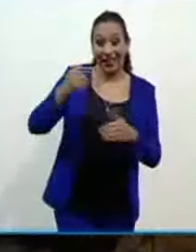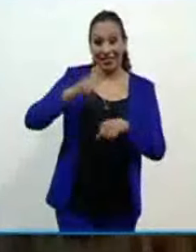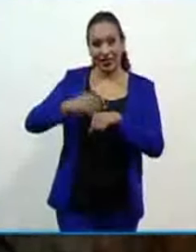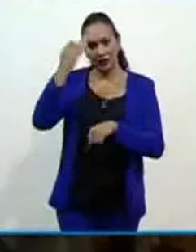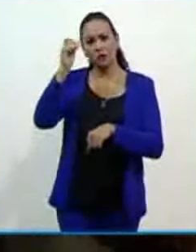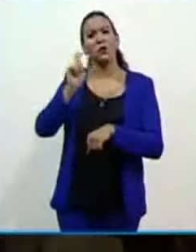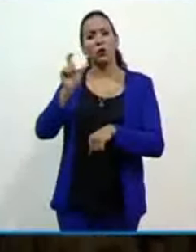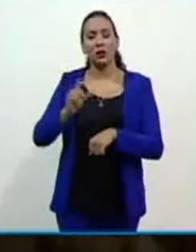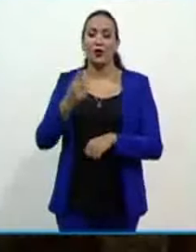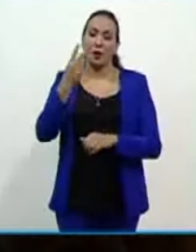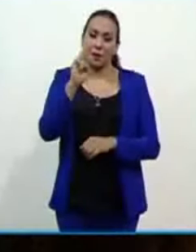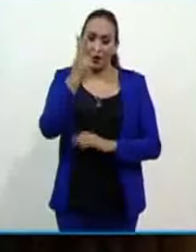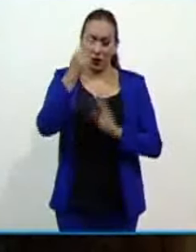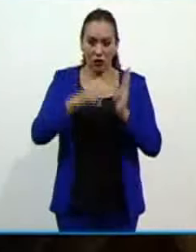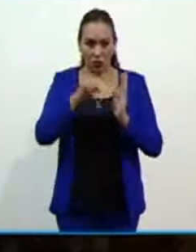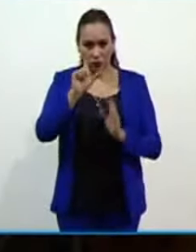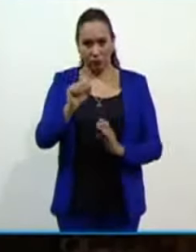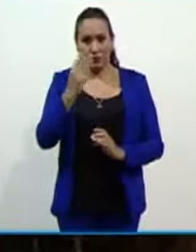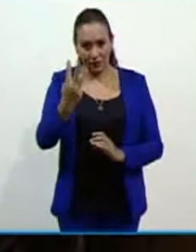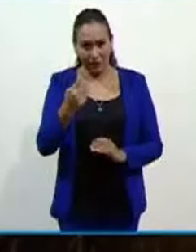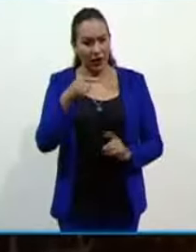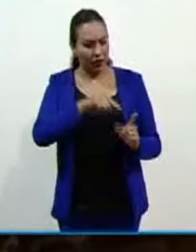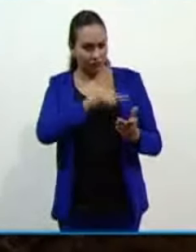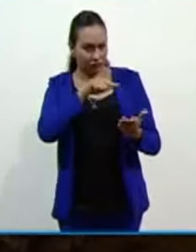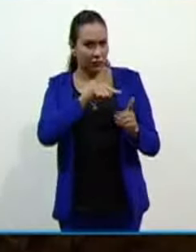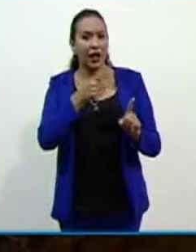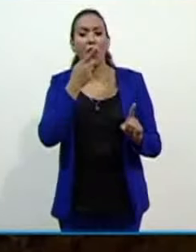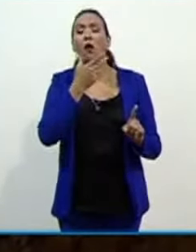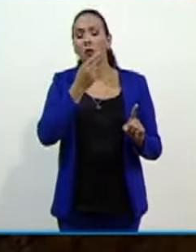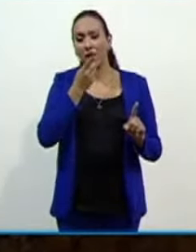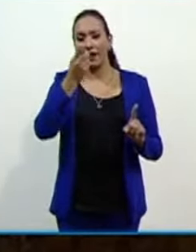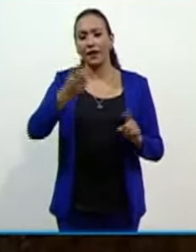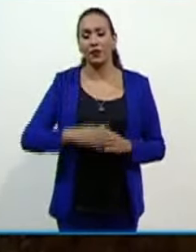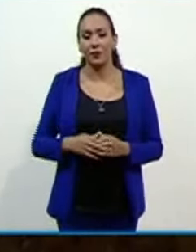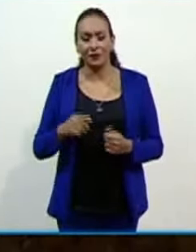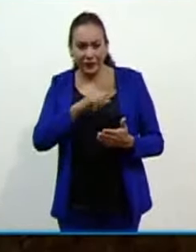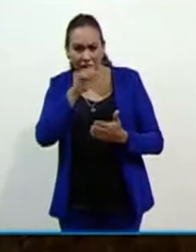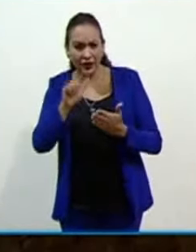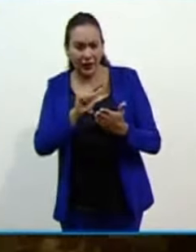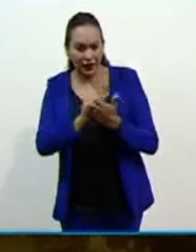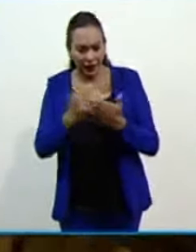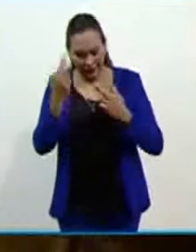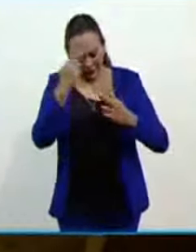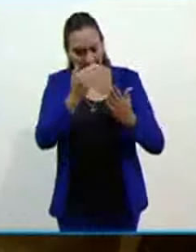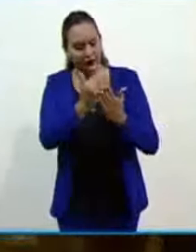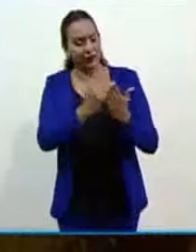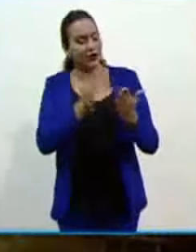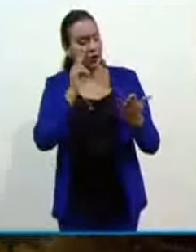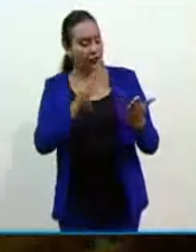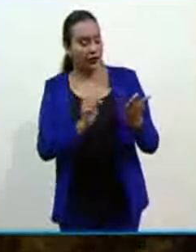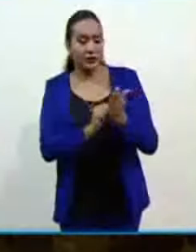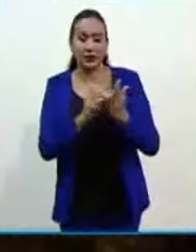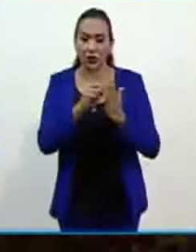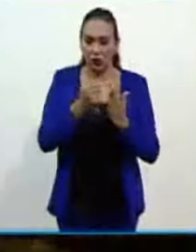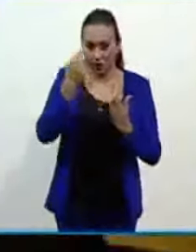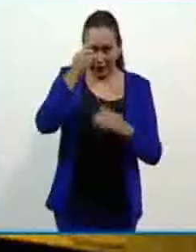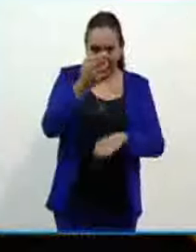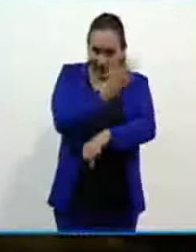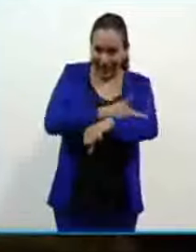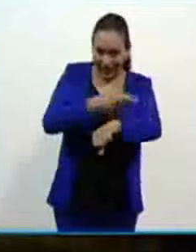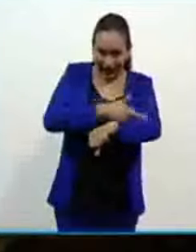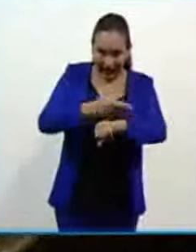de 2023. En los artículos transitorios de dicha reforma se establece que las solicitudes en trámite para el